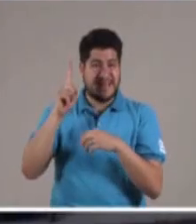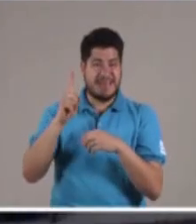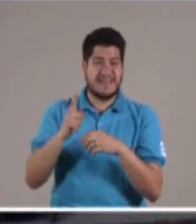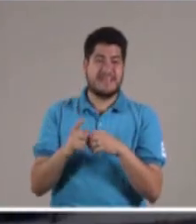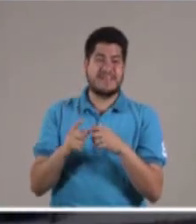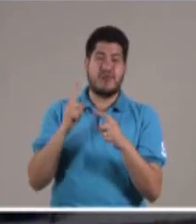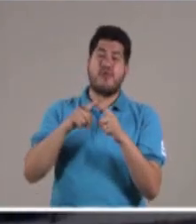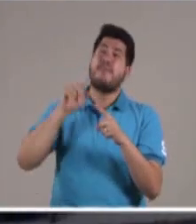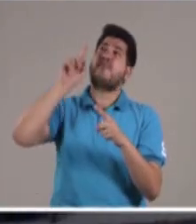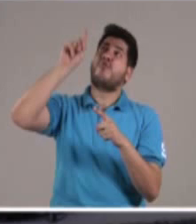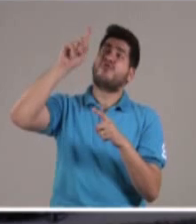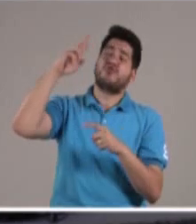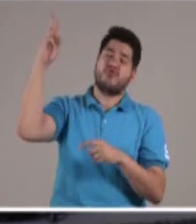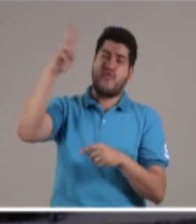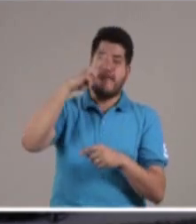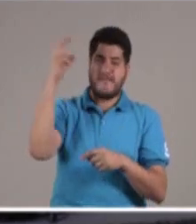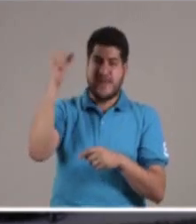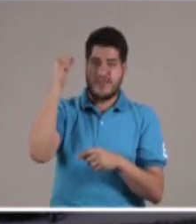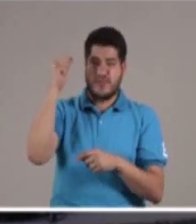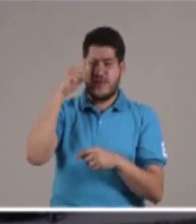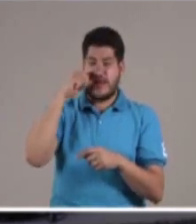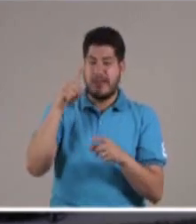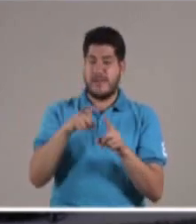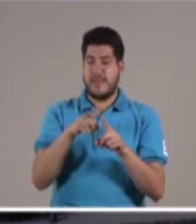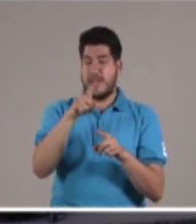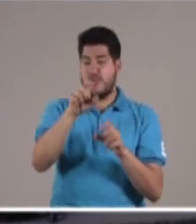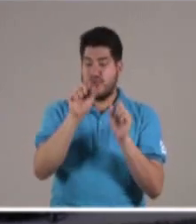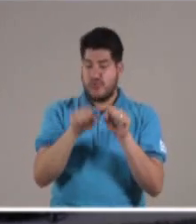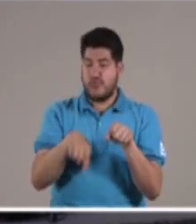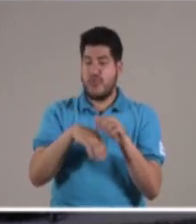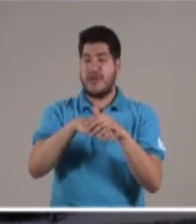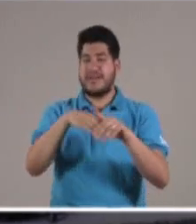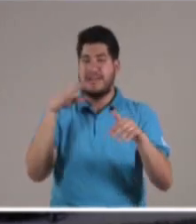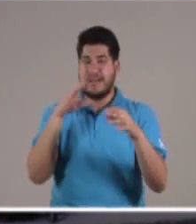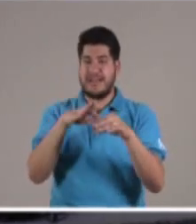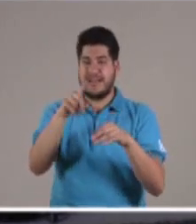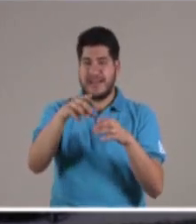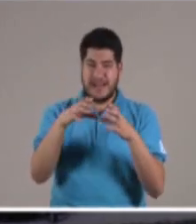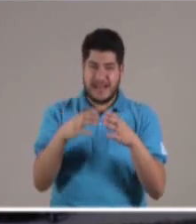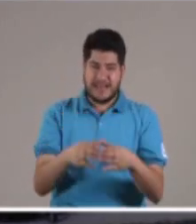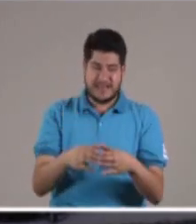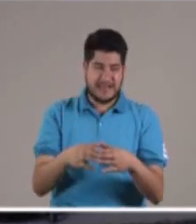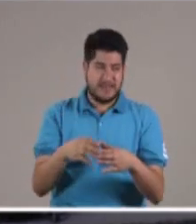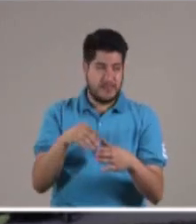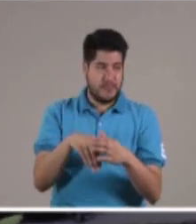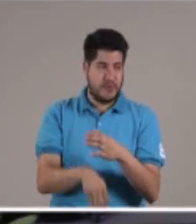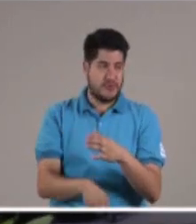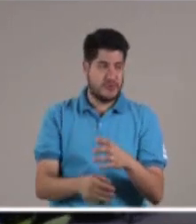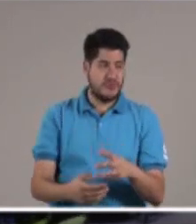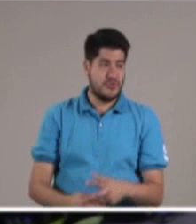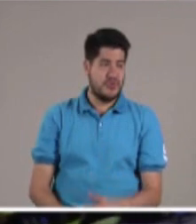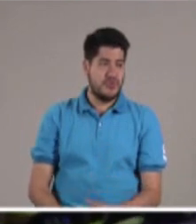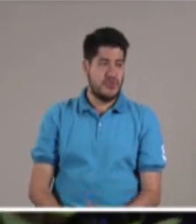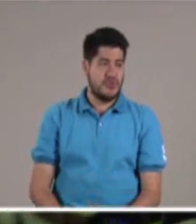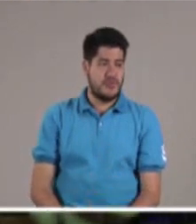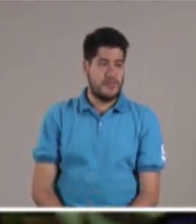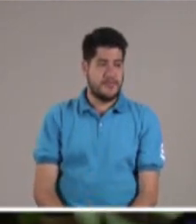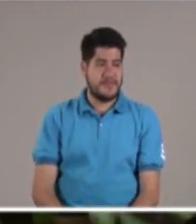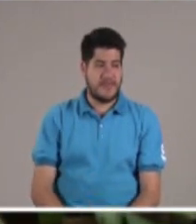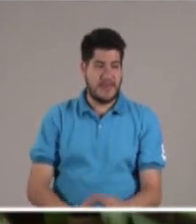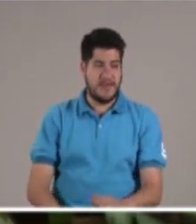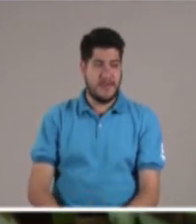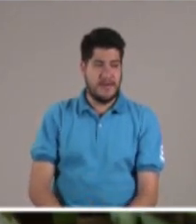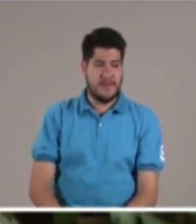virtud de su Victoria también puede salir de ese pozo dale un aplauso al rey